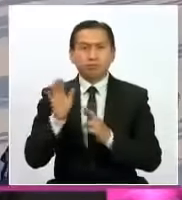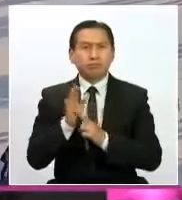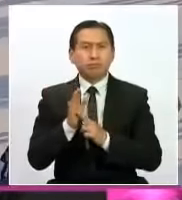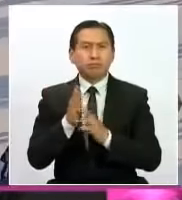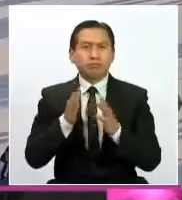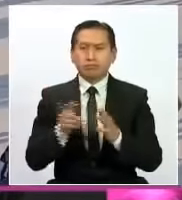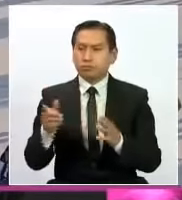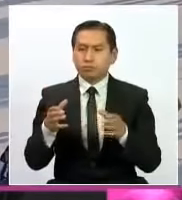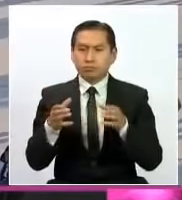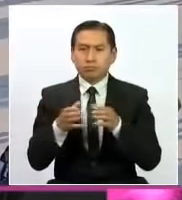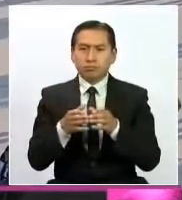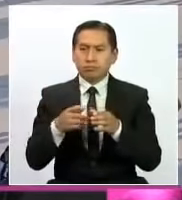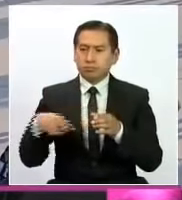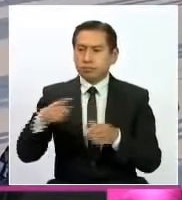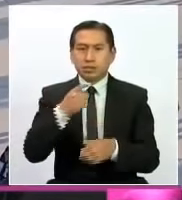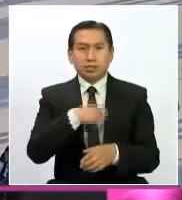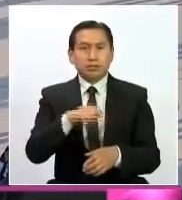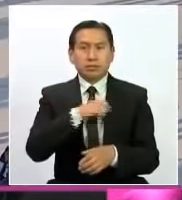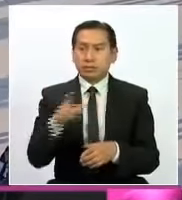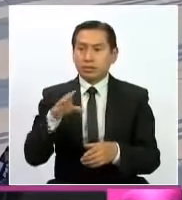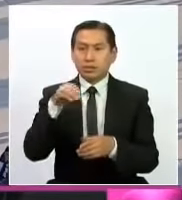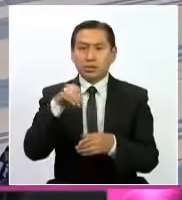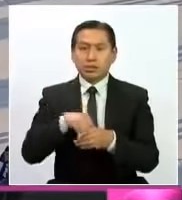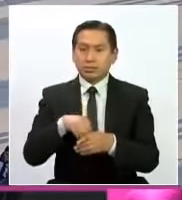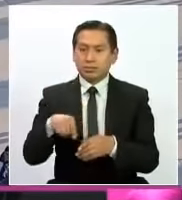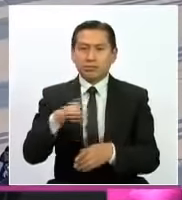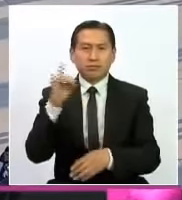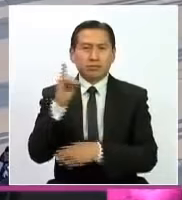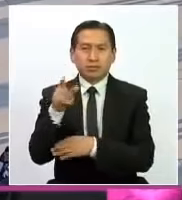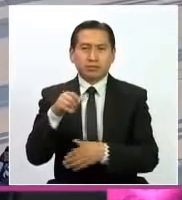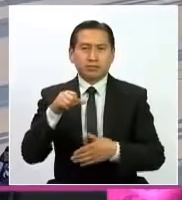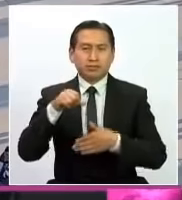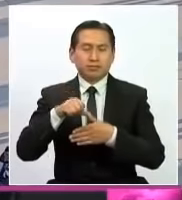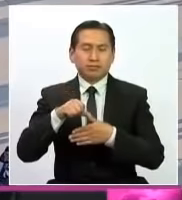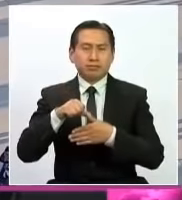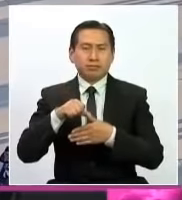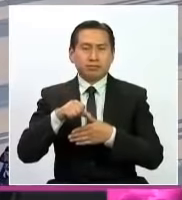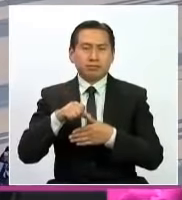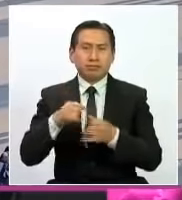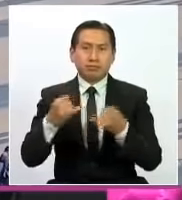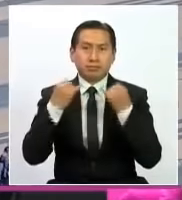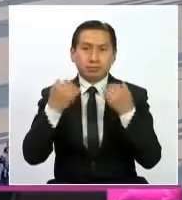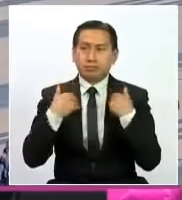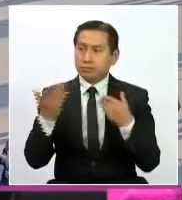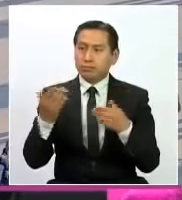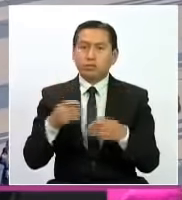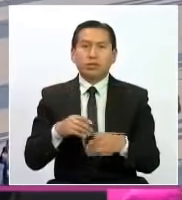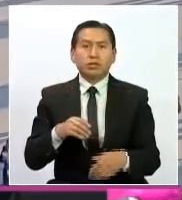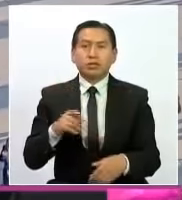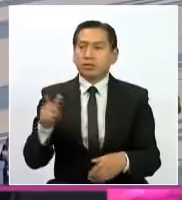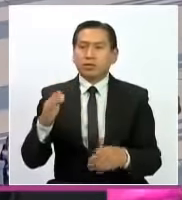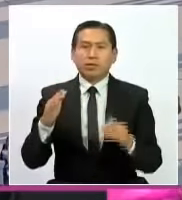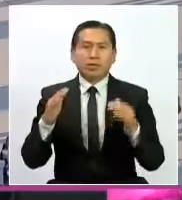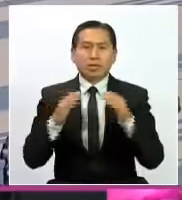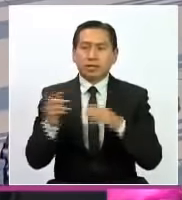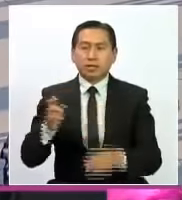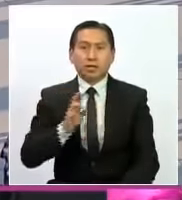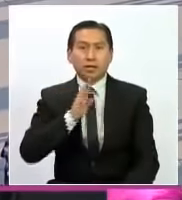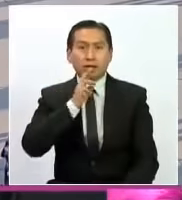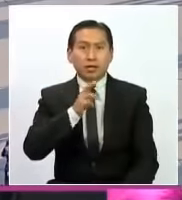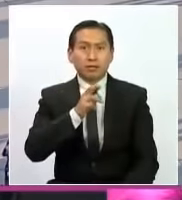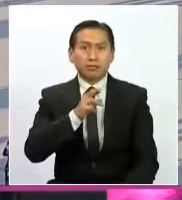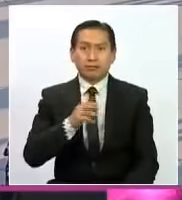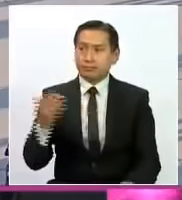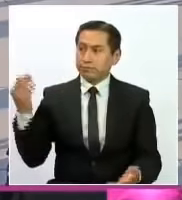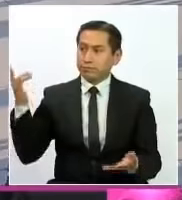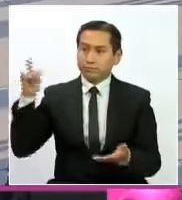de la colectividad española residente en el país sudamericano, según informó la Casa Real. Con esta